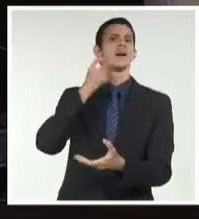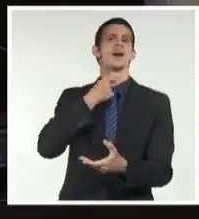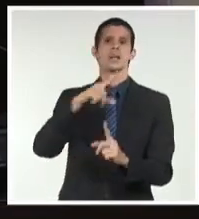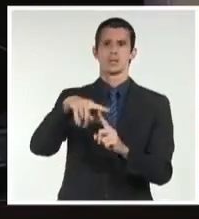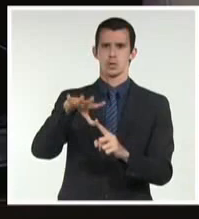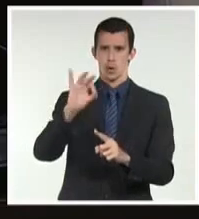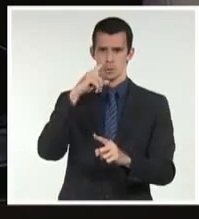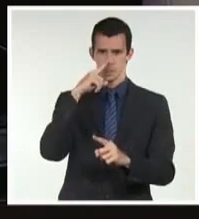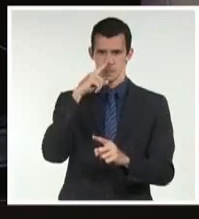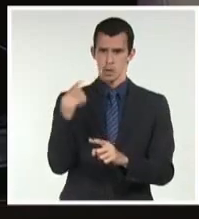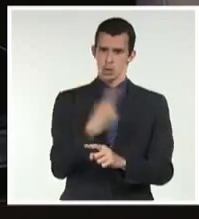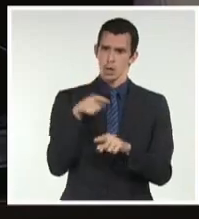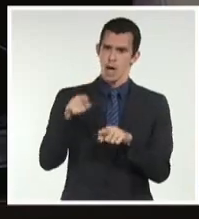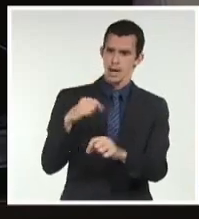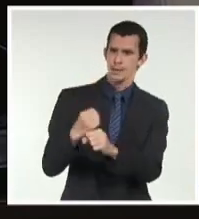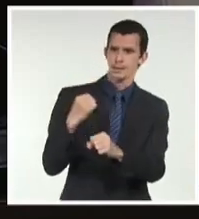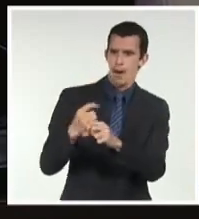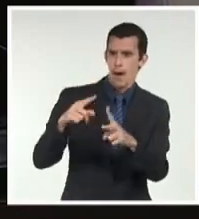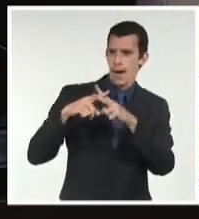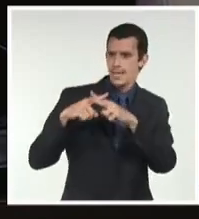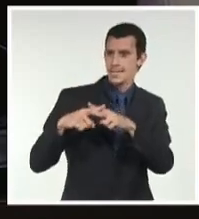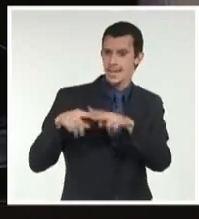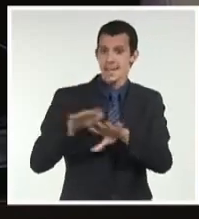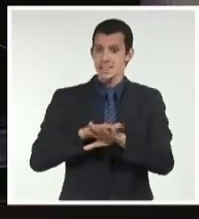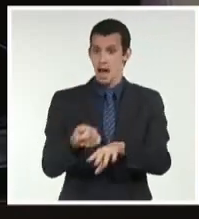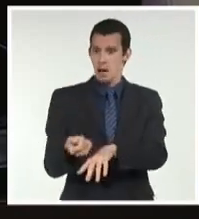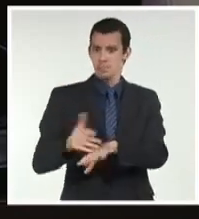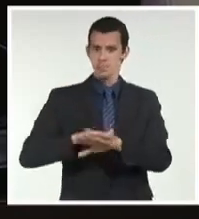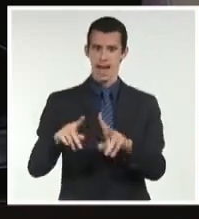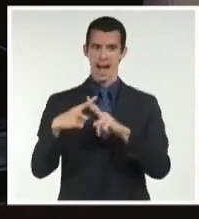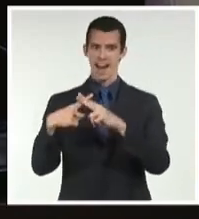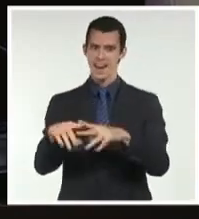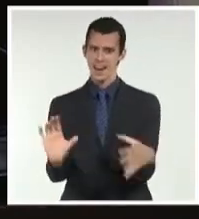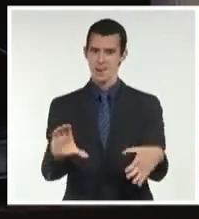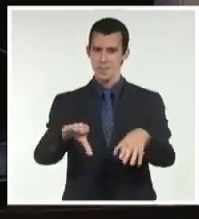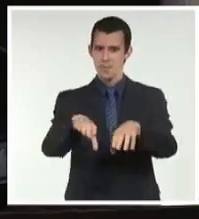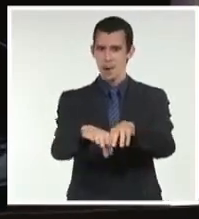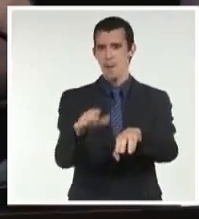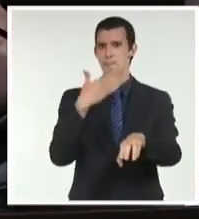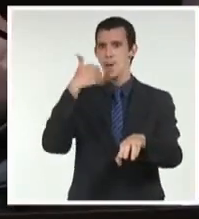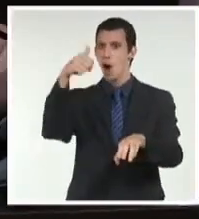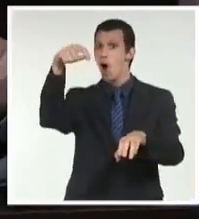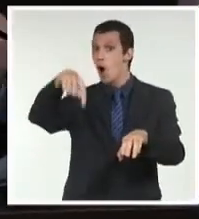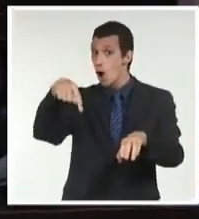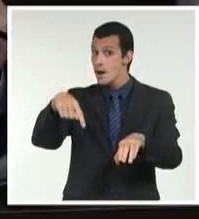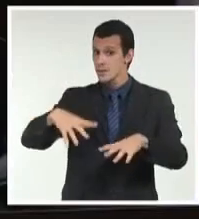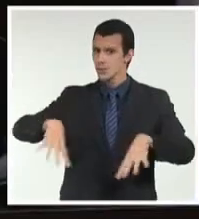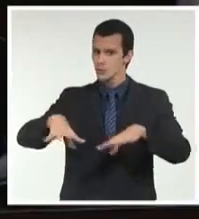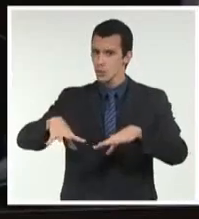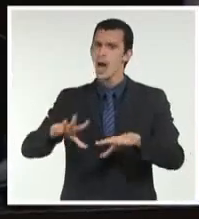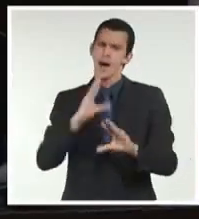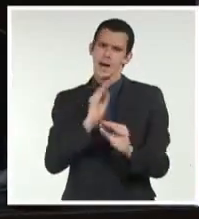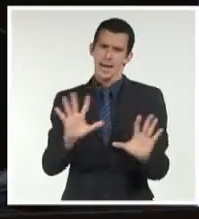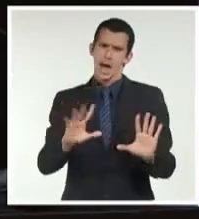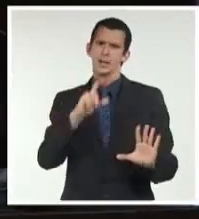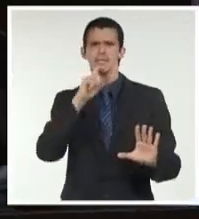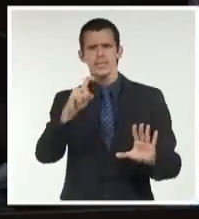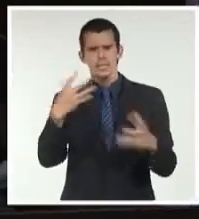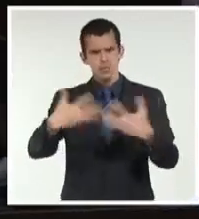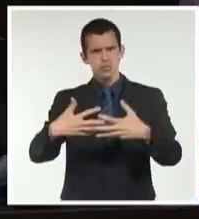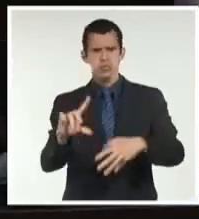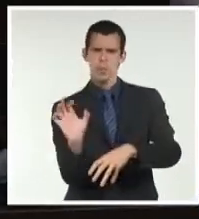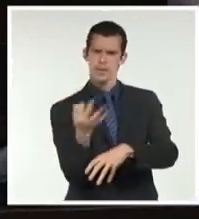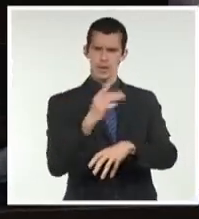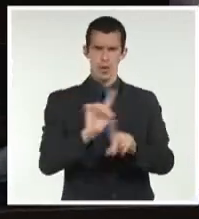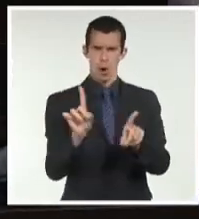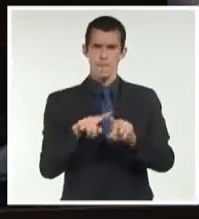podido entrar en funcionamiento con la unidad 2 de Felton, hoy no tuviéramos la situación que teníamos. Estuviéramos apretados, pero teníamos más posibilidades